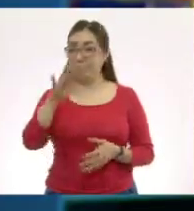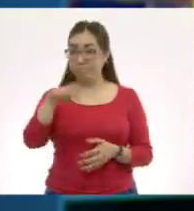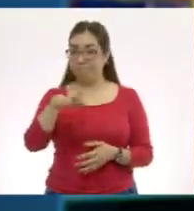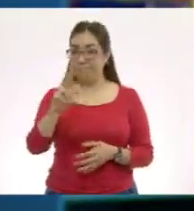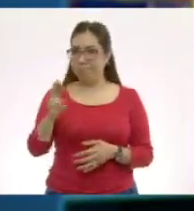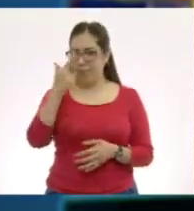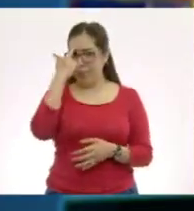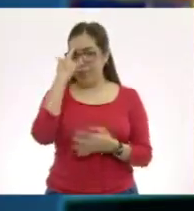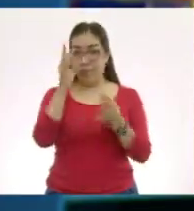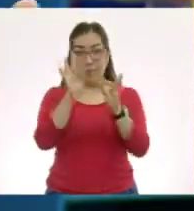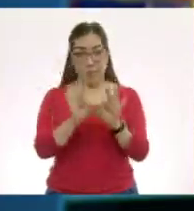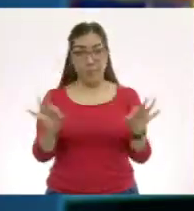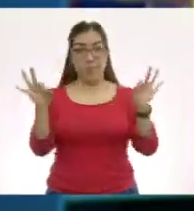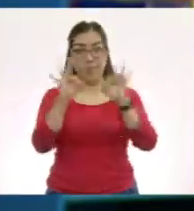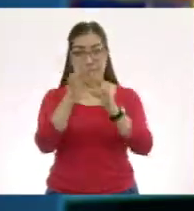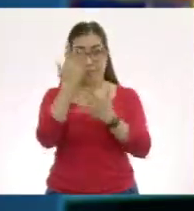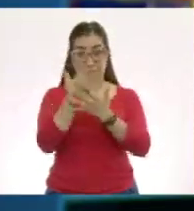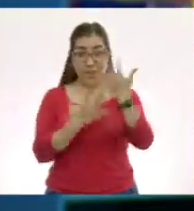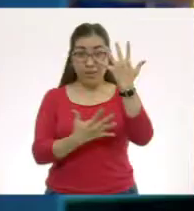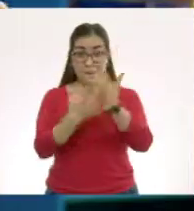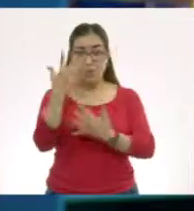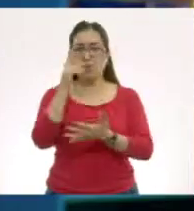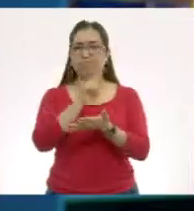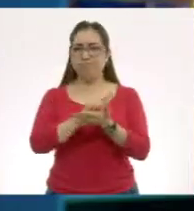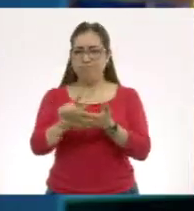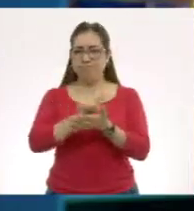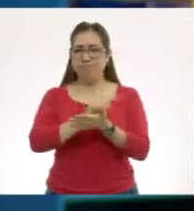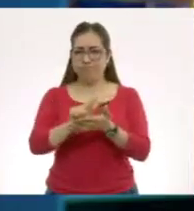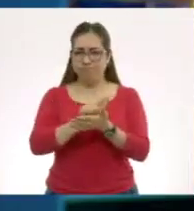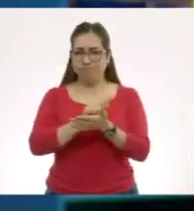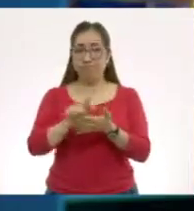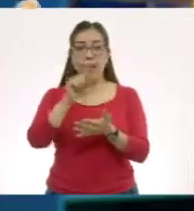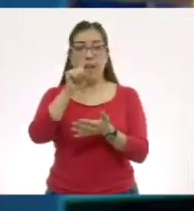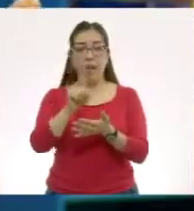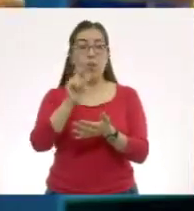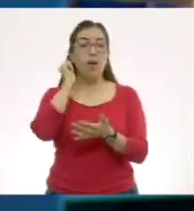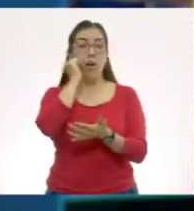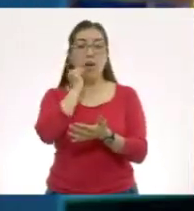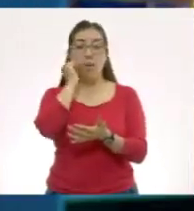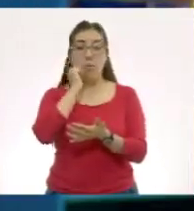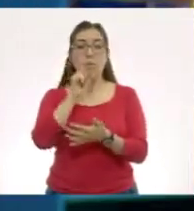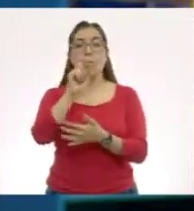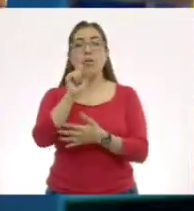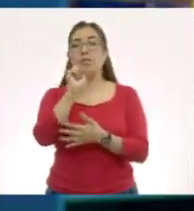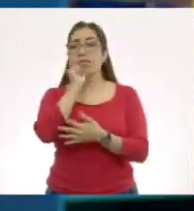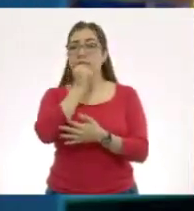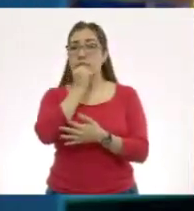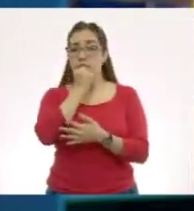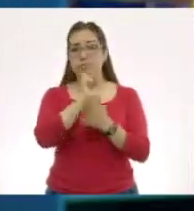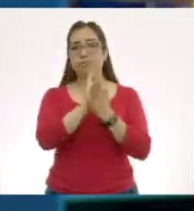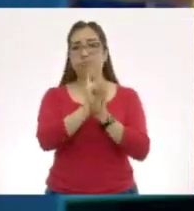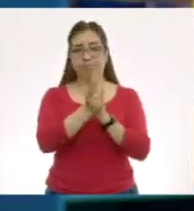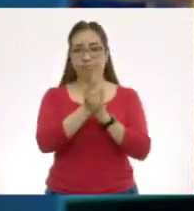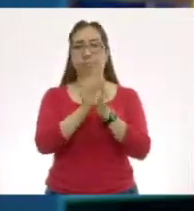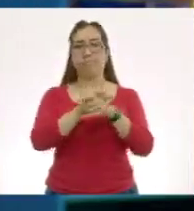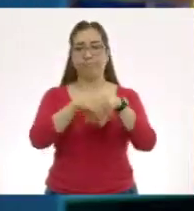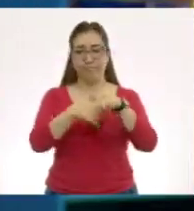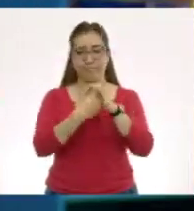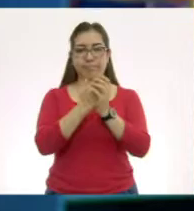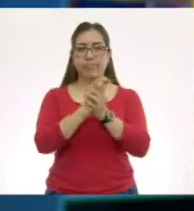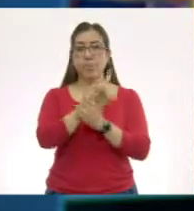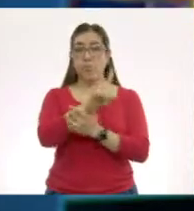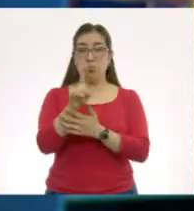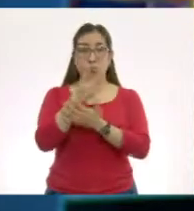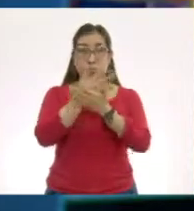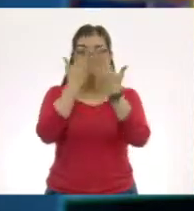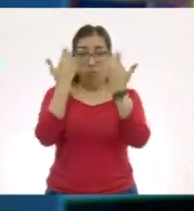Recuerda que es importante lavar muy bien tus manos con agua y con jabón durante 20 segundos. Si no